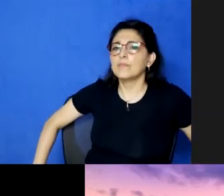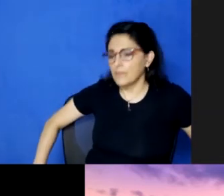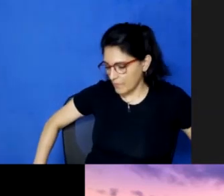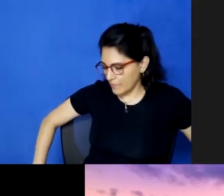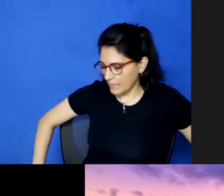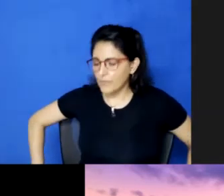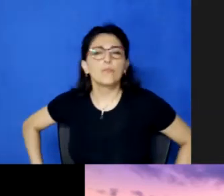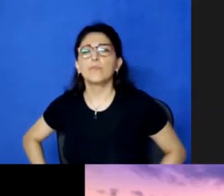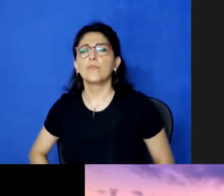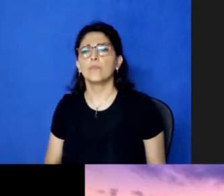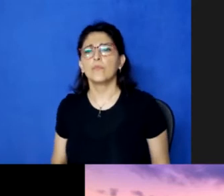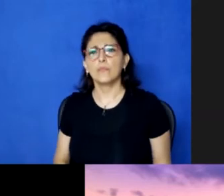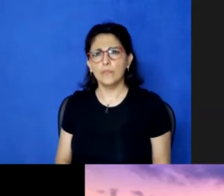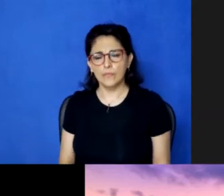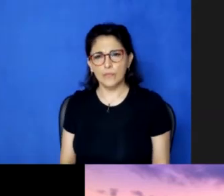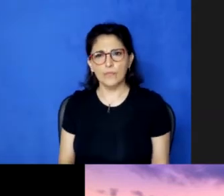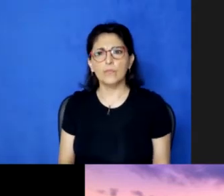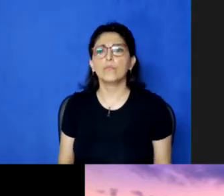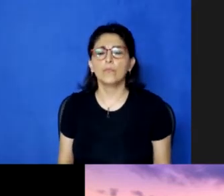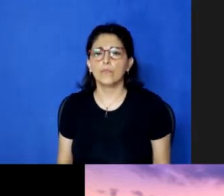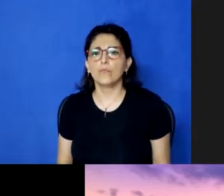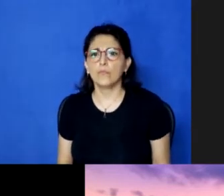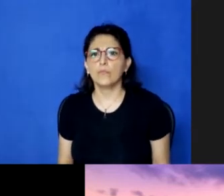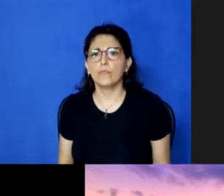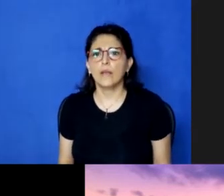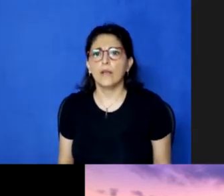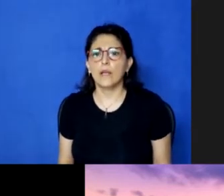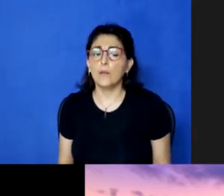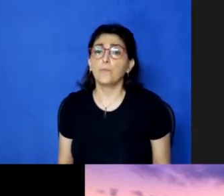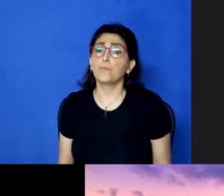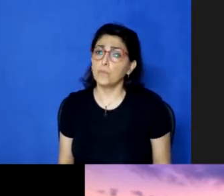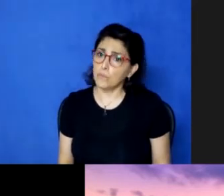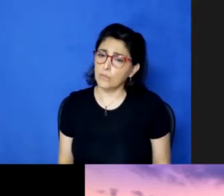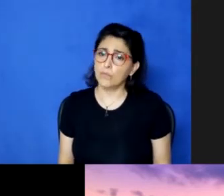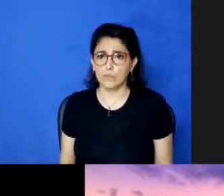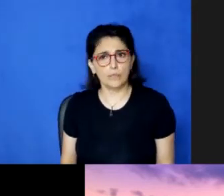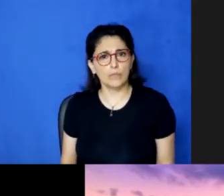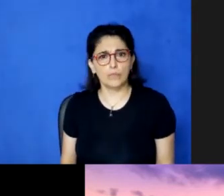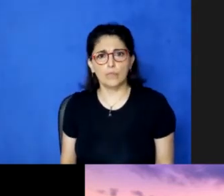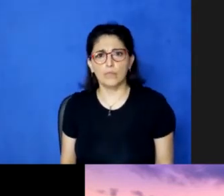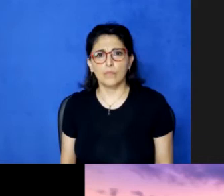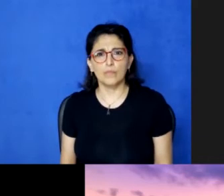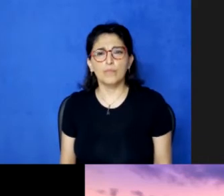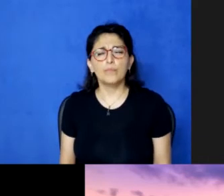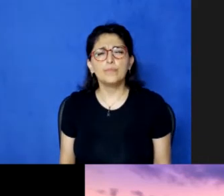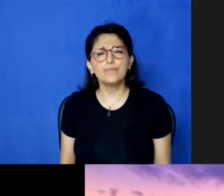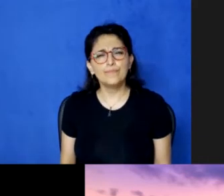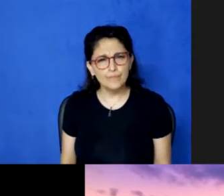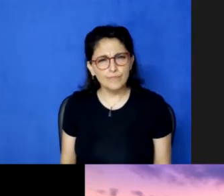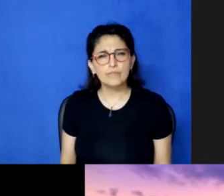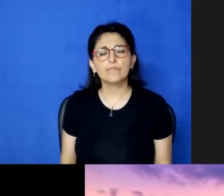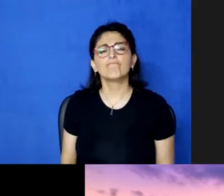más con crema pastelera. Uh-huh. Con crema pastelera es más para